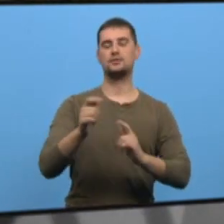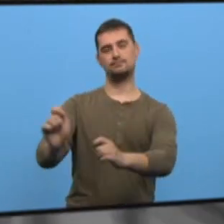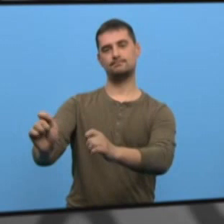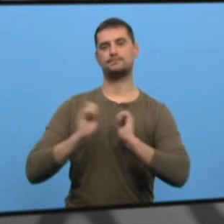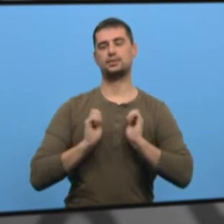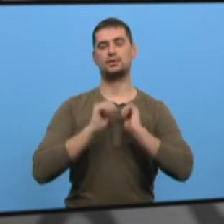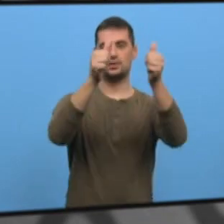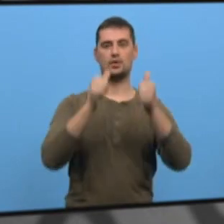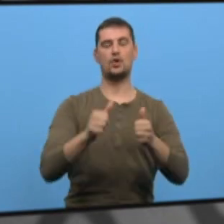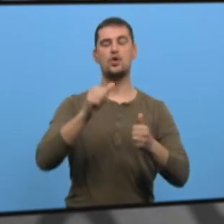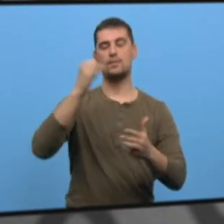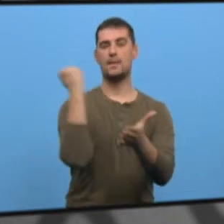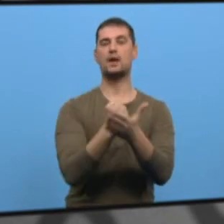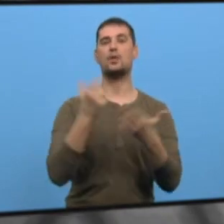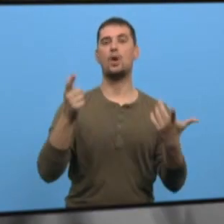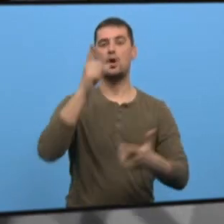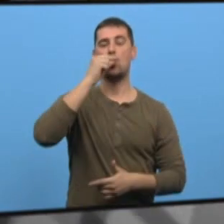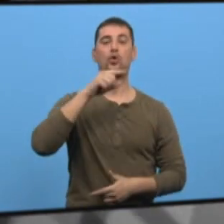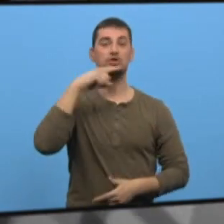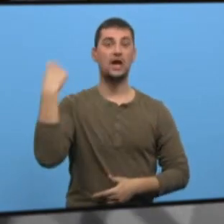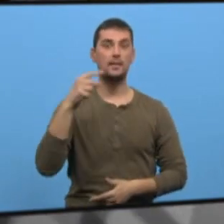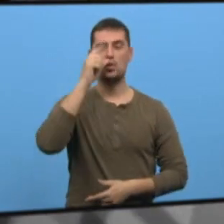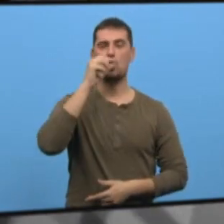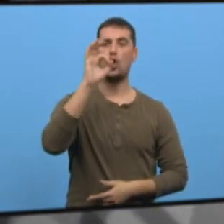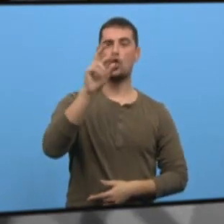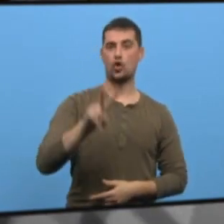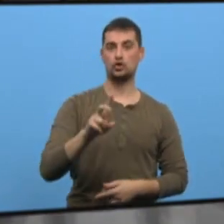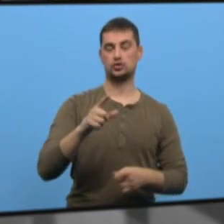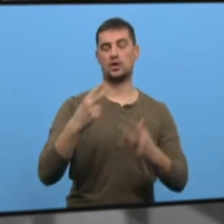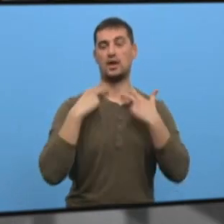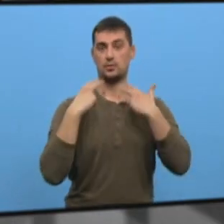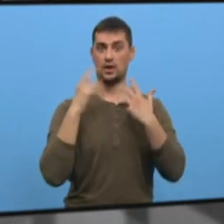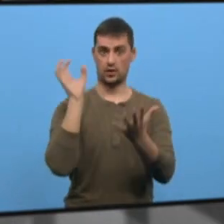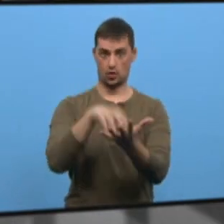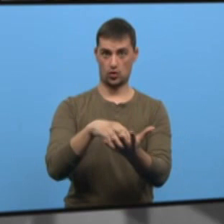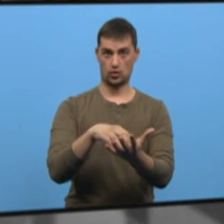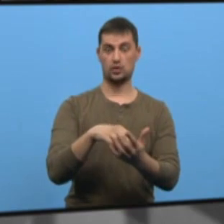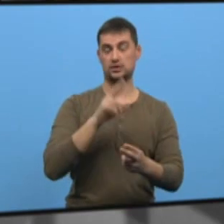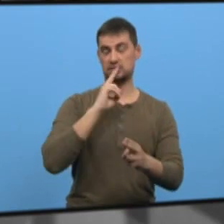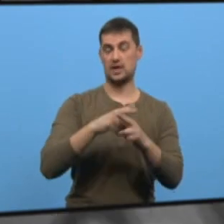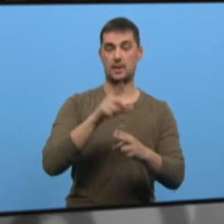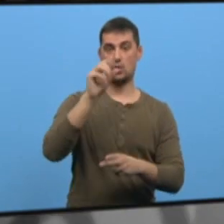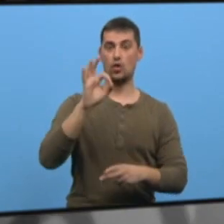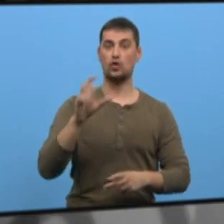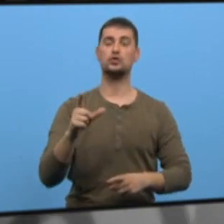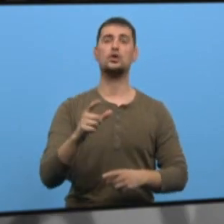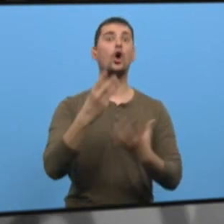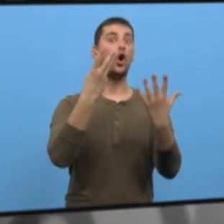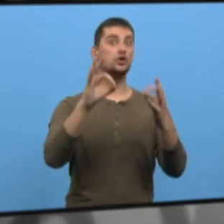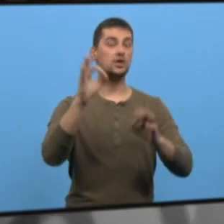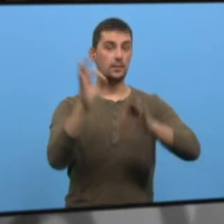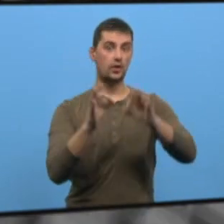marcas lugos sa Lugo que promove a deputación no marco programa medioambiental mesmo nome Lugo do financiado n